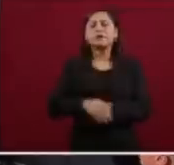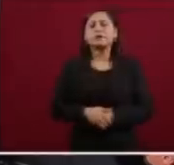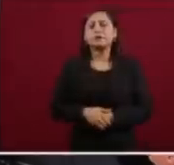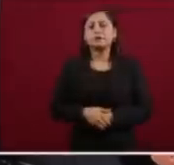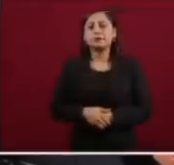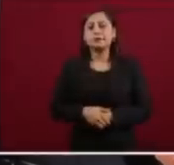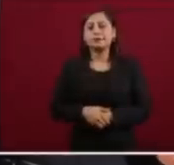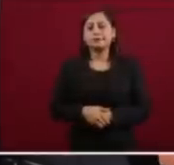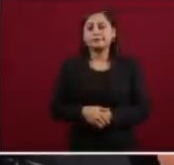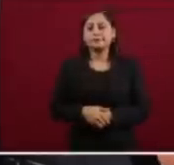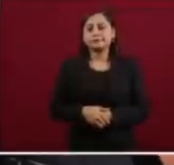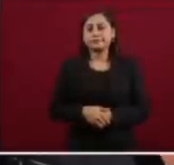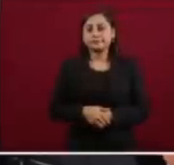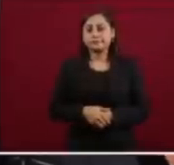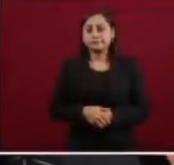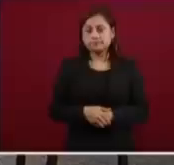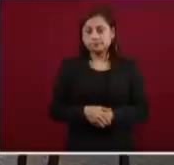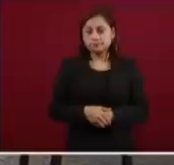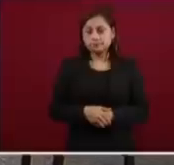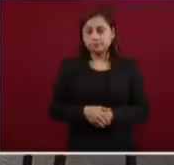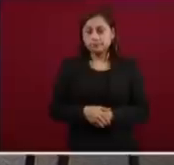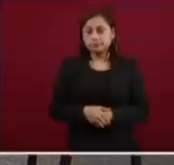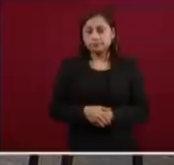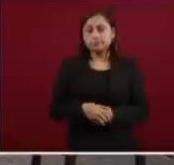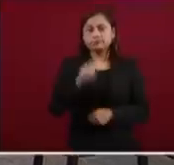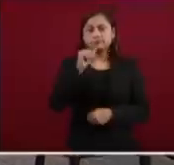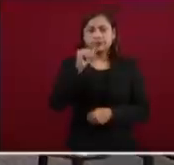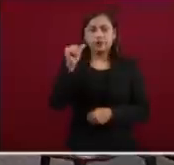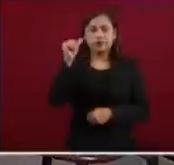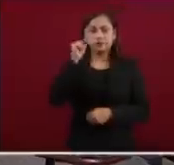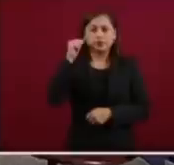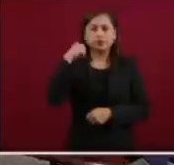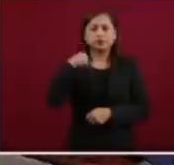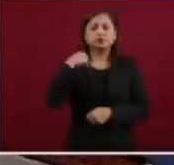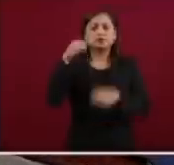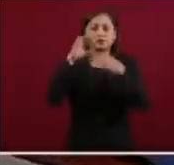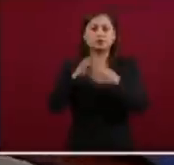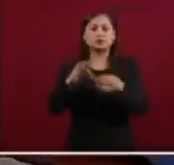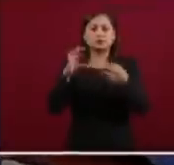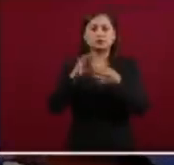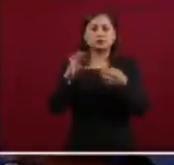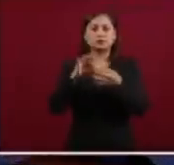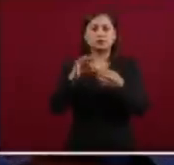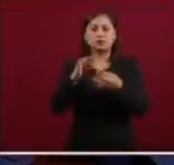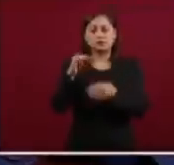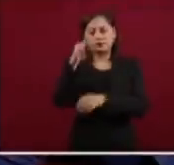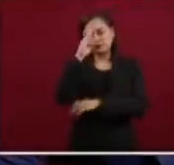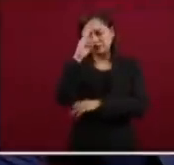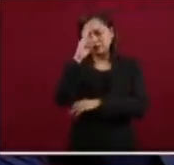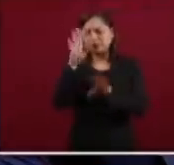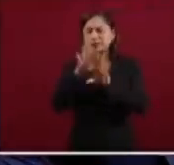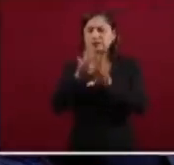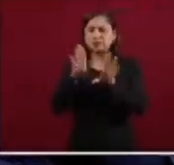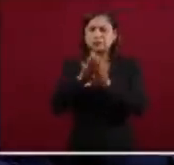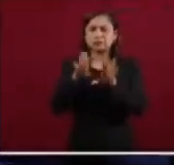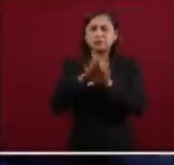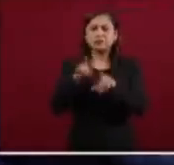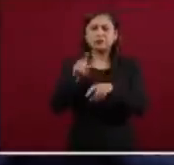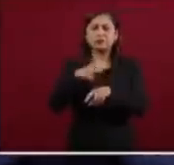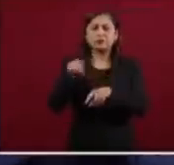de qué pues hay que buscar la forma de evitar los riesgos